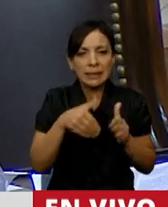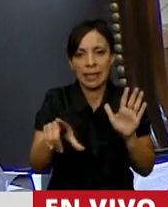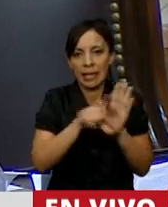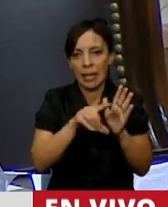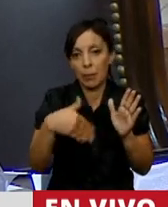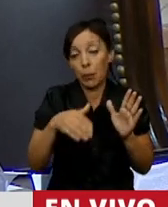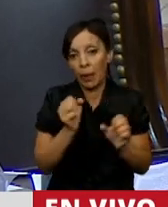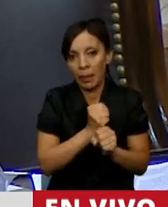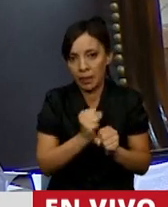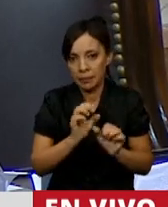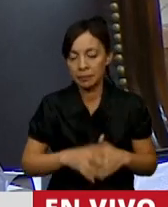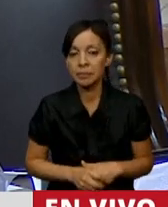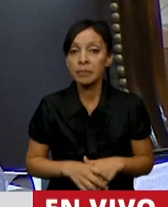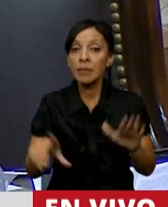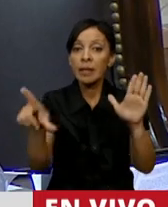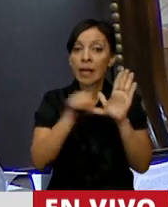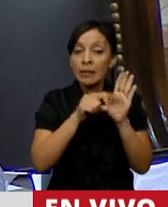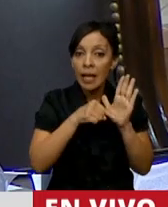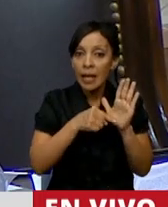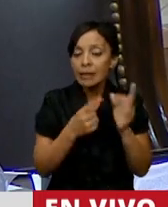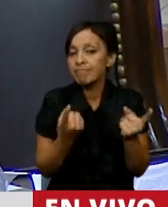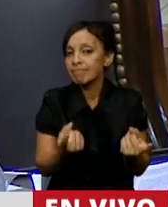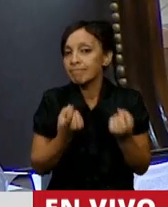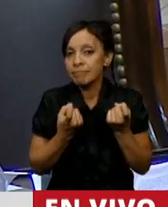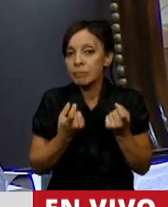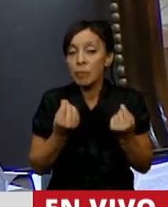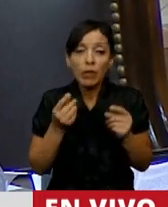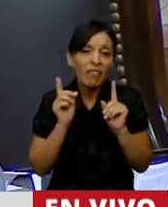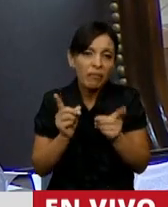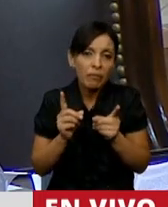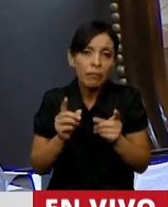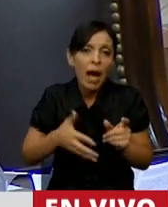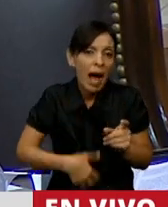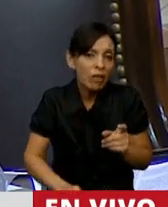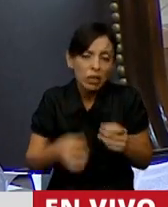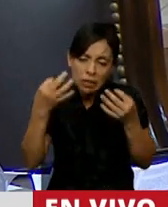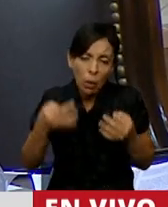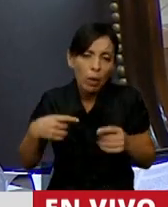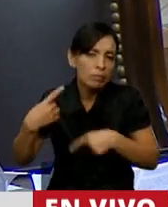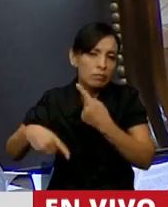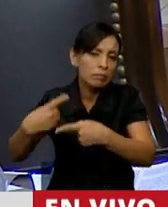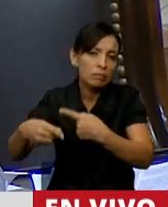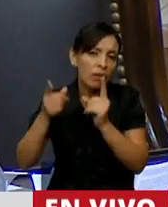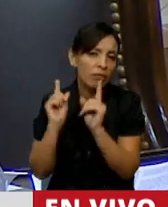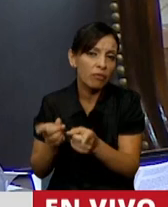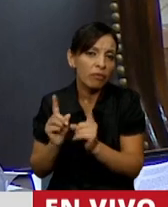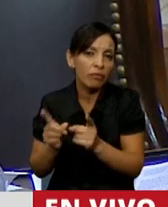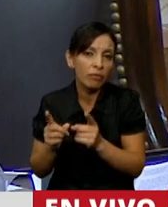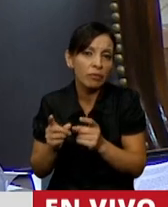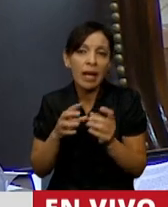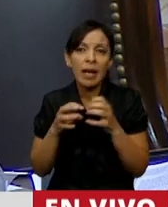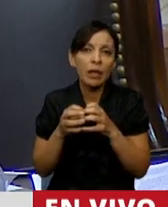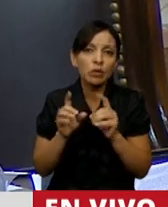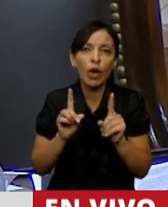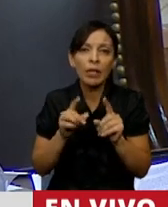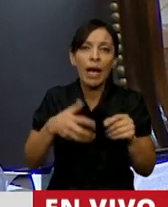ley, que es tan necesaria, porque el aborto ocurre y va a seguir ocurriendo. La discusión real no es